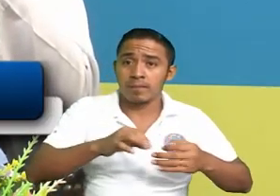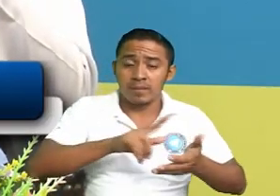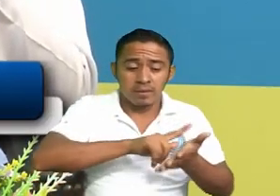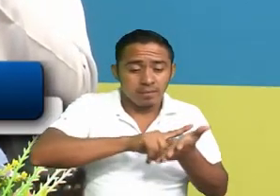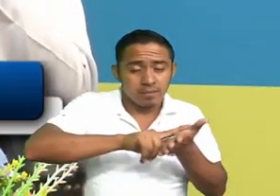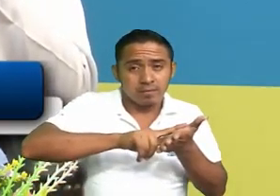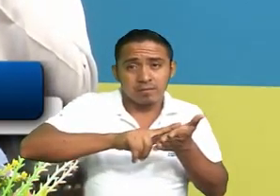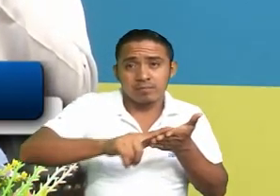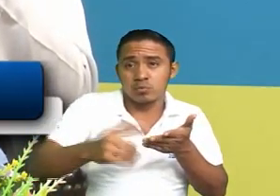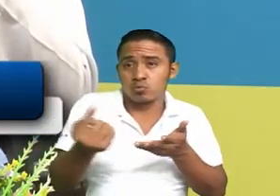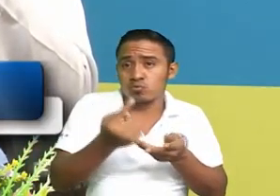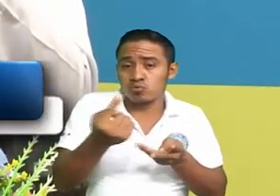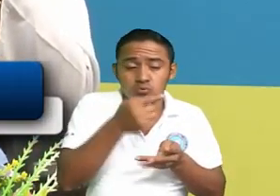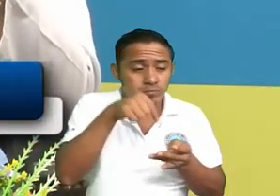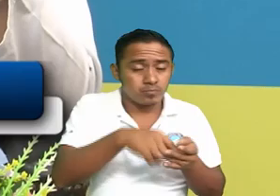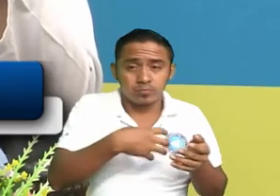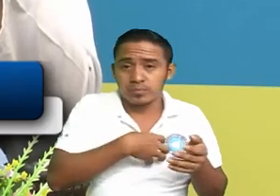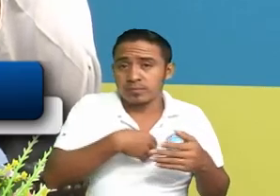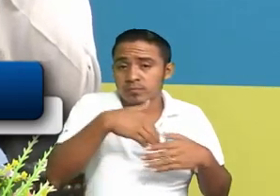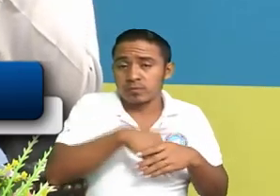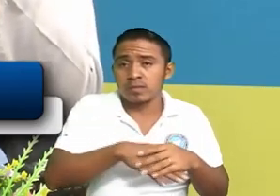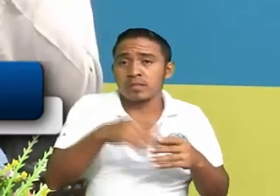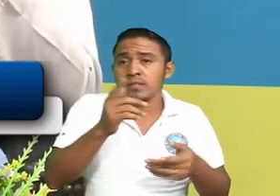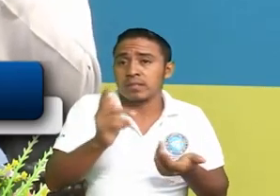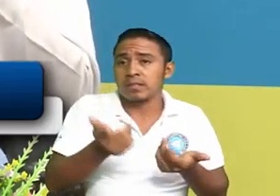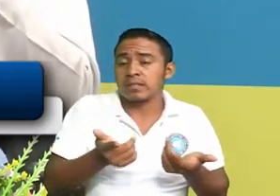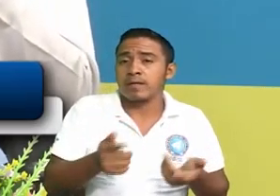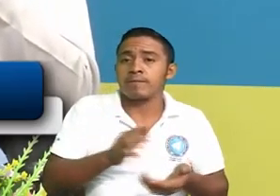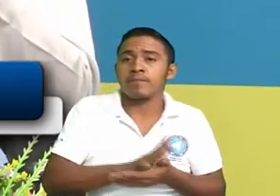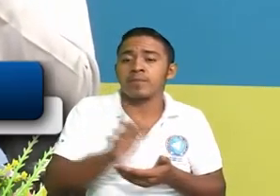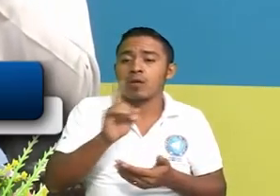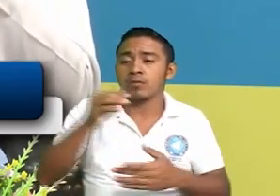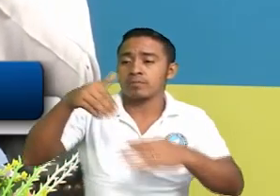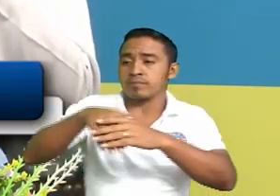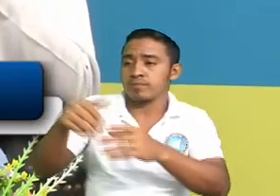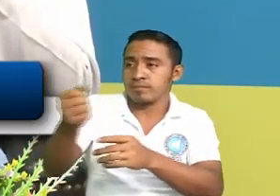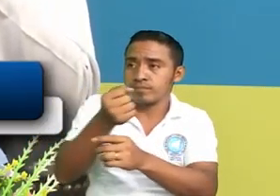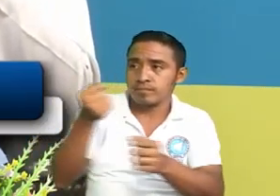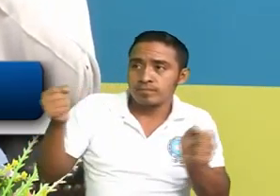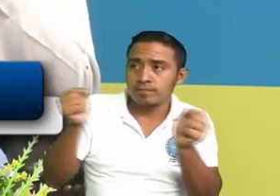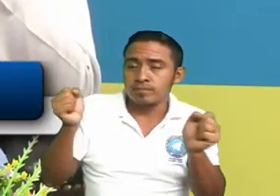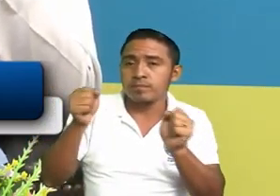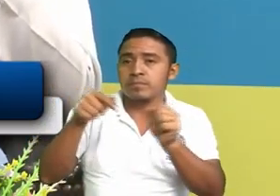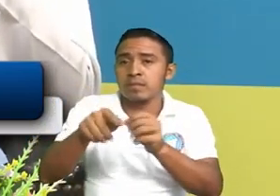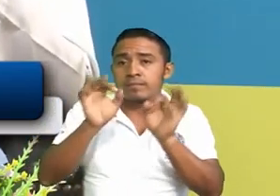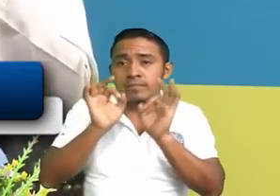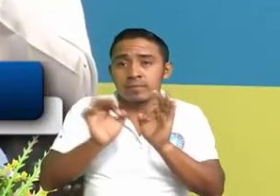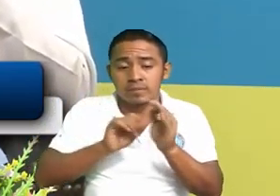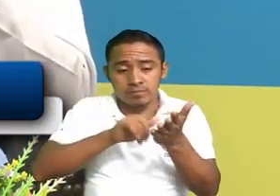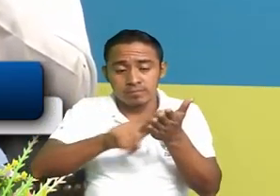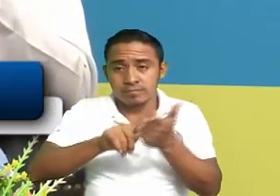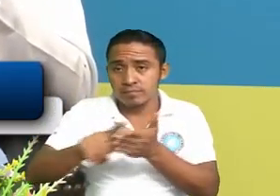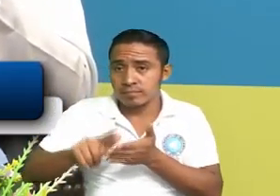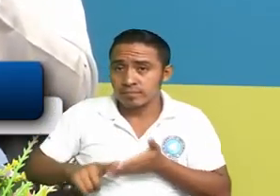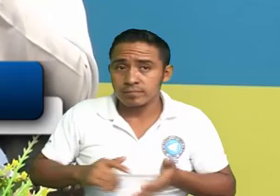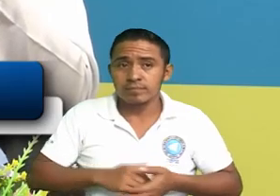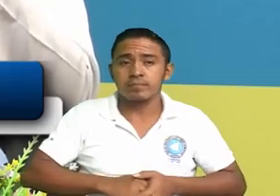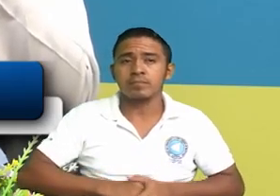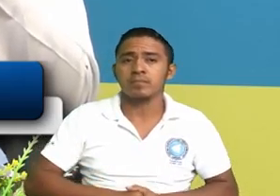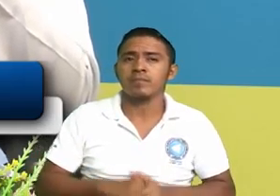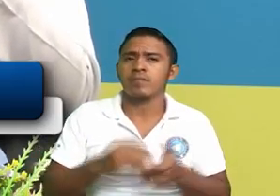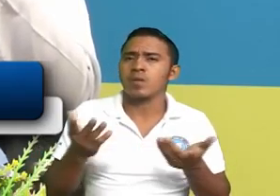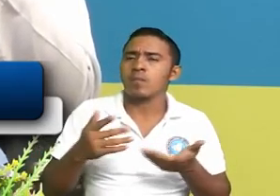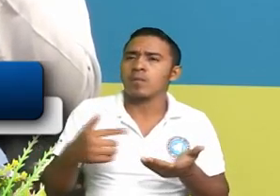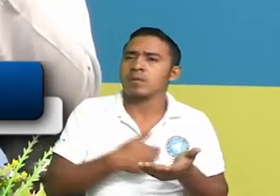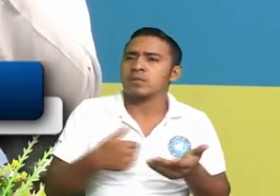debe de ser con todas las medidas necesarias, es decir, lavarnos con abundante agua y jabón las manos antes de la extracción. El recipiente en que